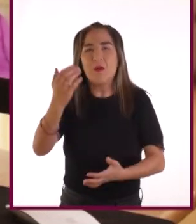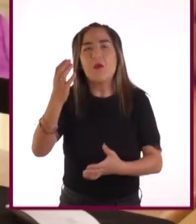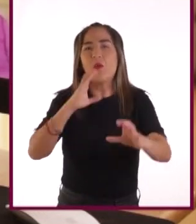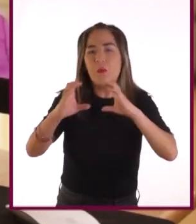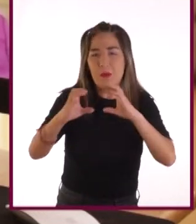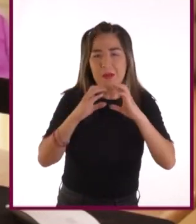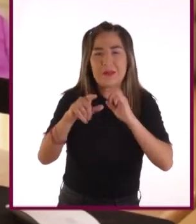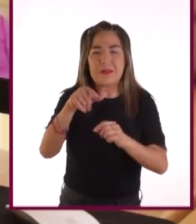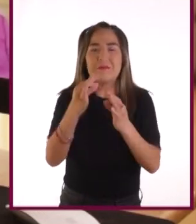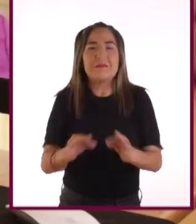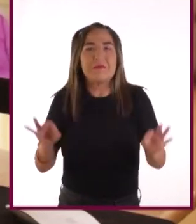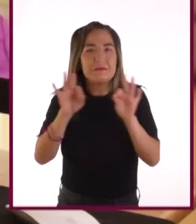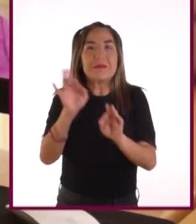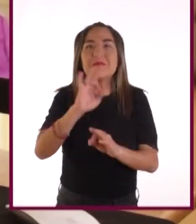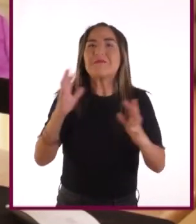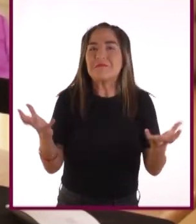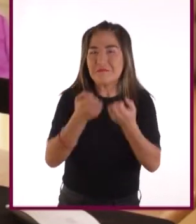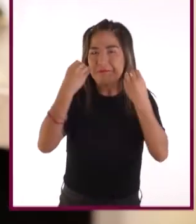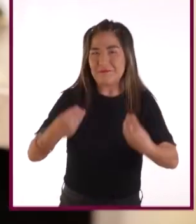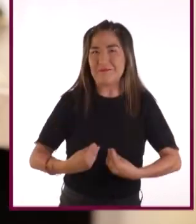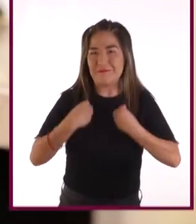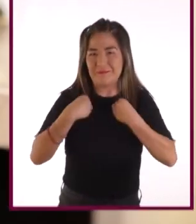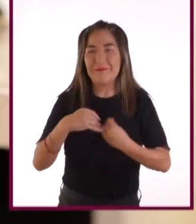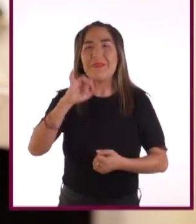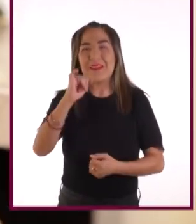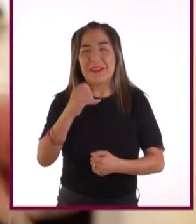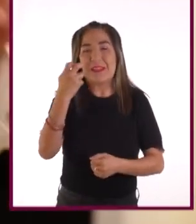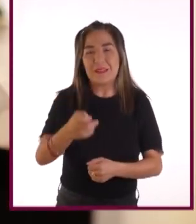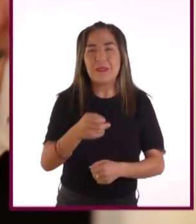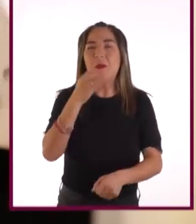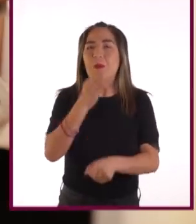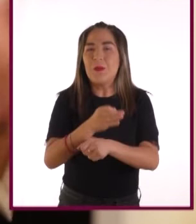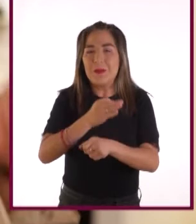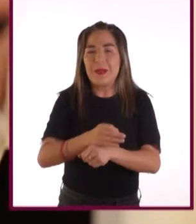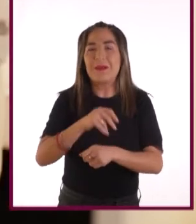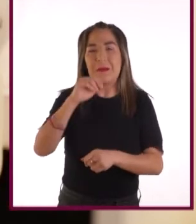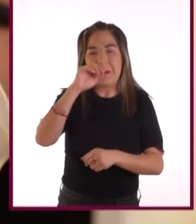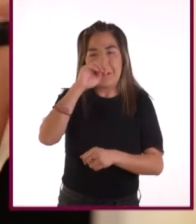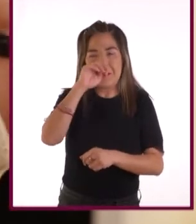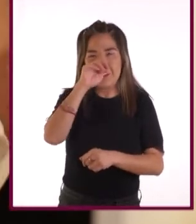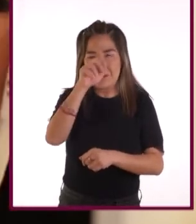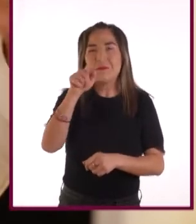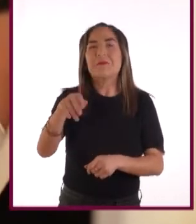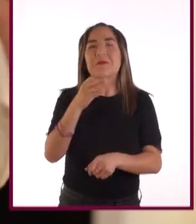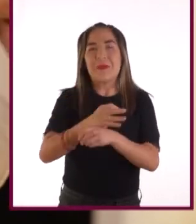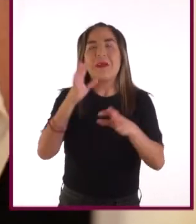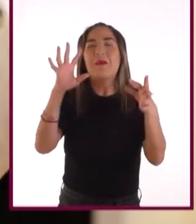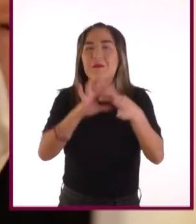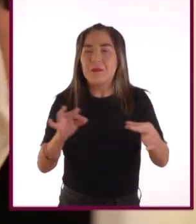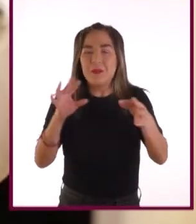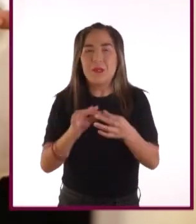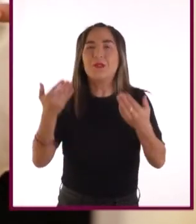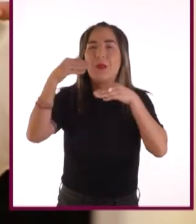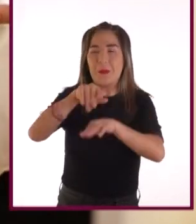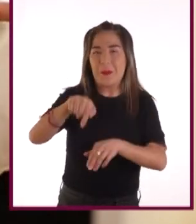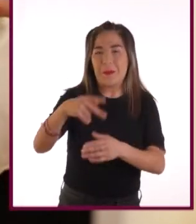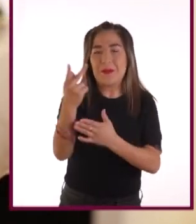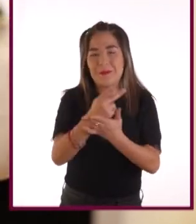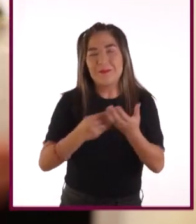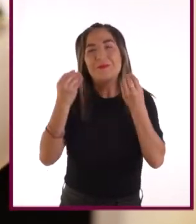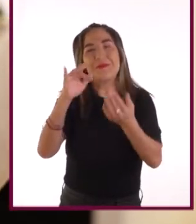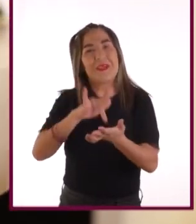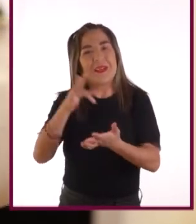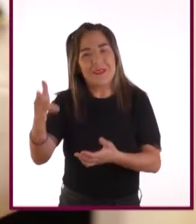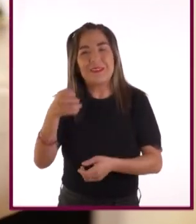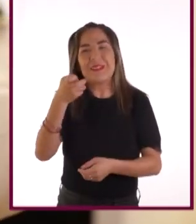pueden comunicar, y es más, inclusive hasta salvar una vida, ¿no? Totalmente, y creo que con lo último que dijiste has dado en el clavo de lo que hemos estado hablando en el